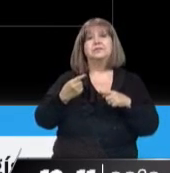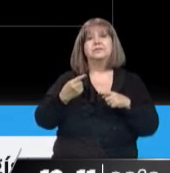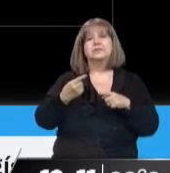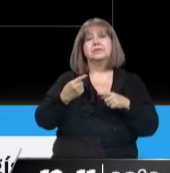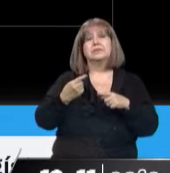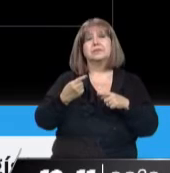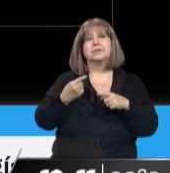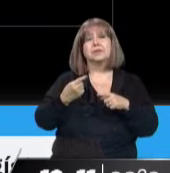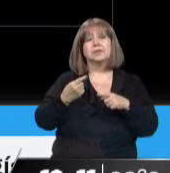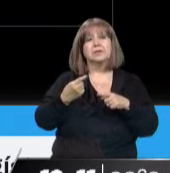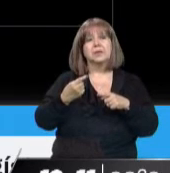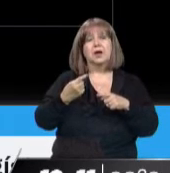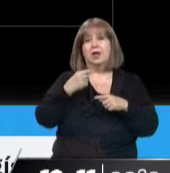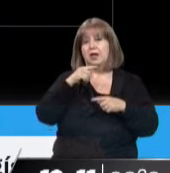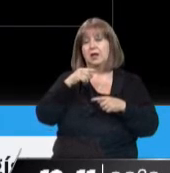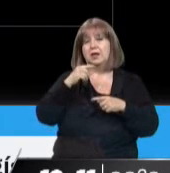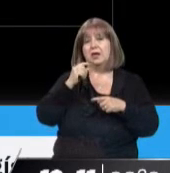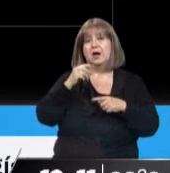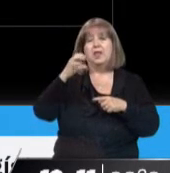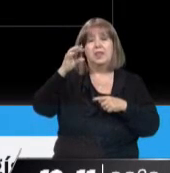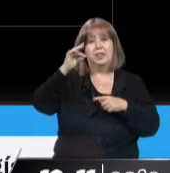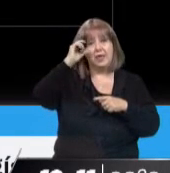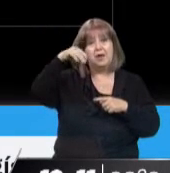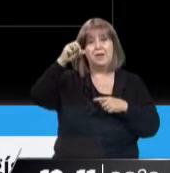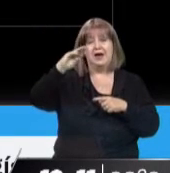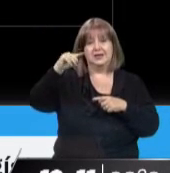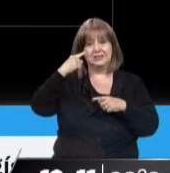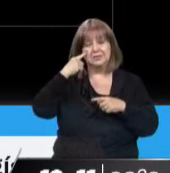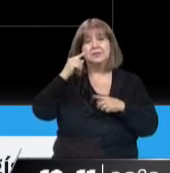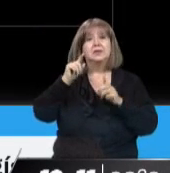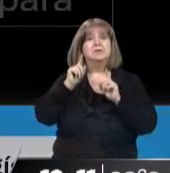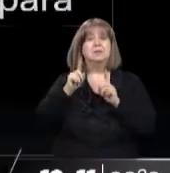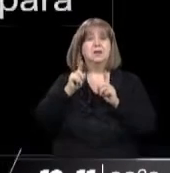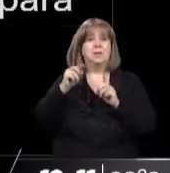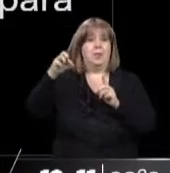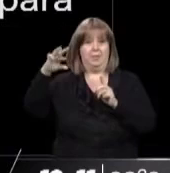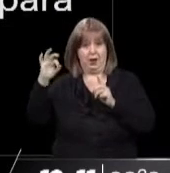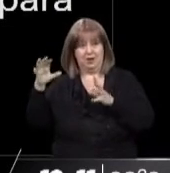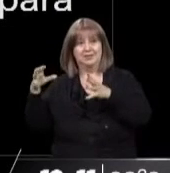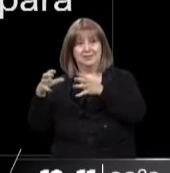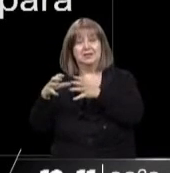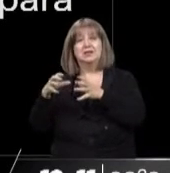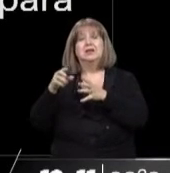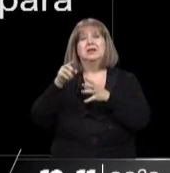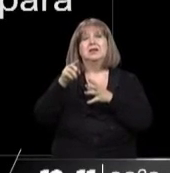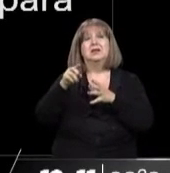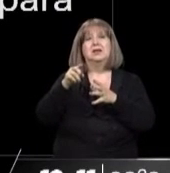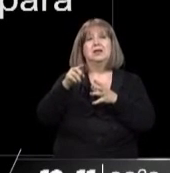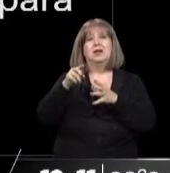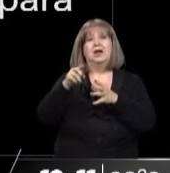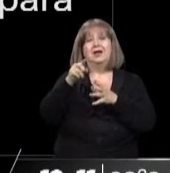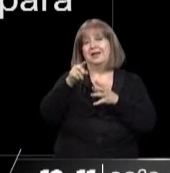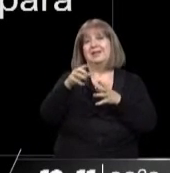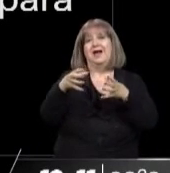es que también ha dado una repercusión es Omar De Marchi desde las filas del PRO. Además está, bueno, en el equipo